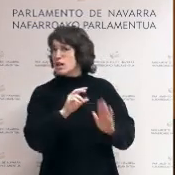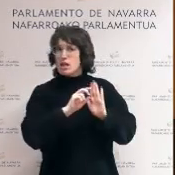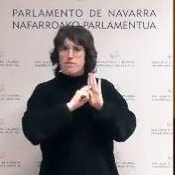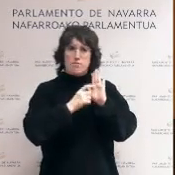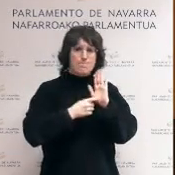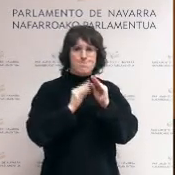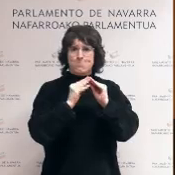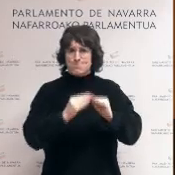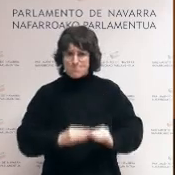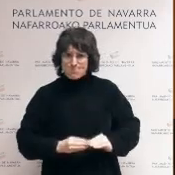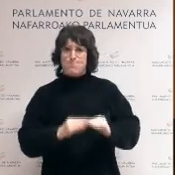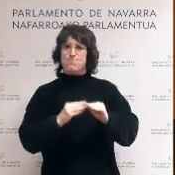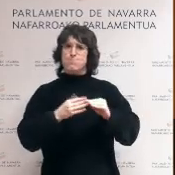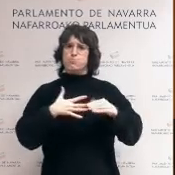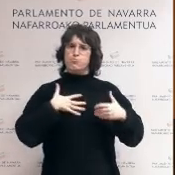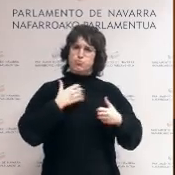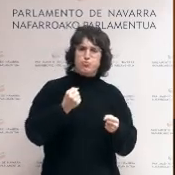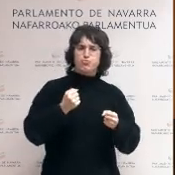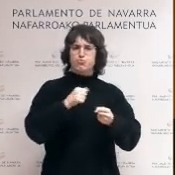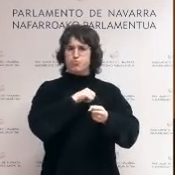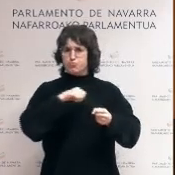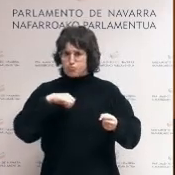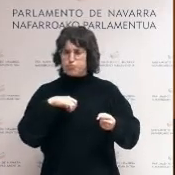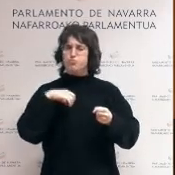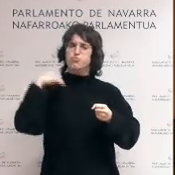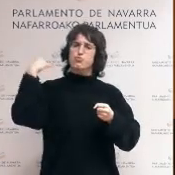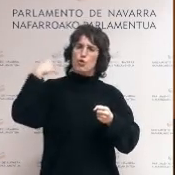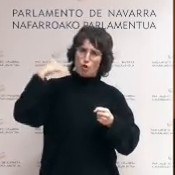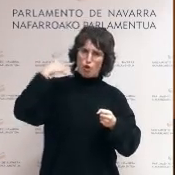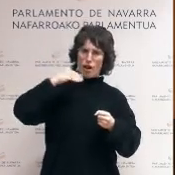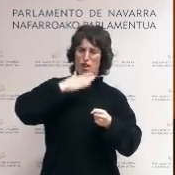soberanía y autonomía foral propia. Muchas gracias.